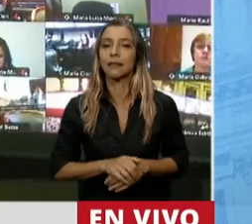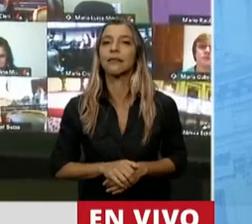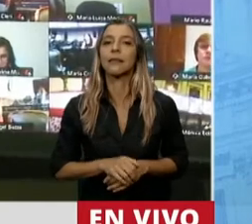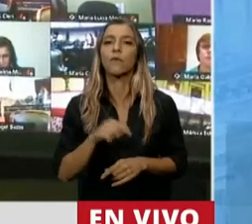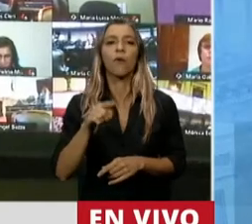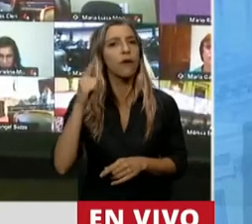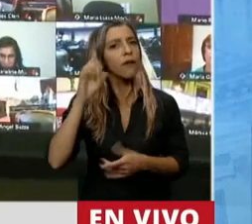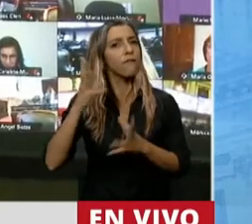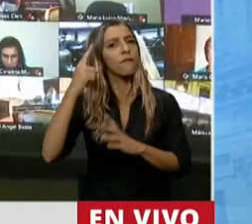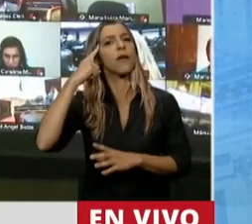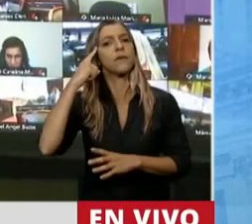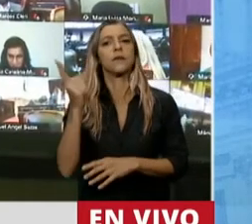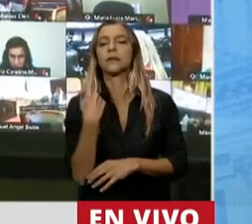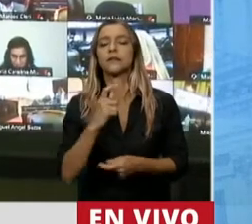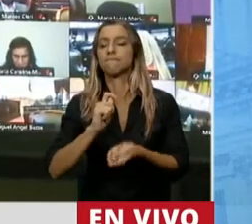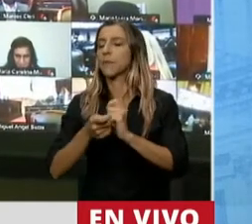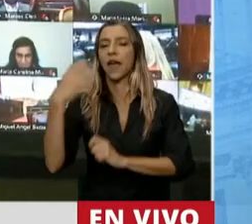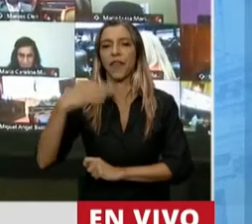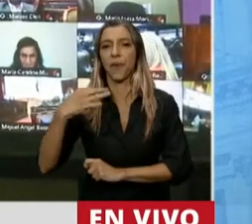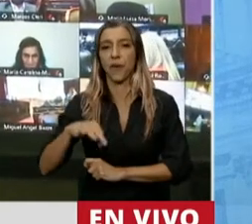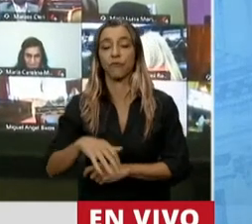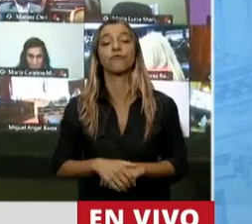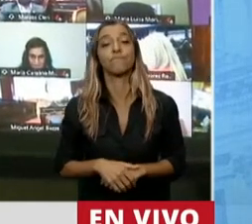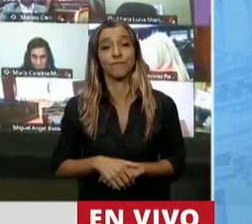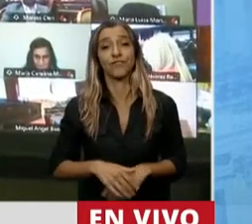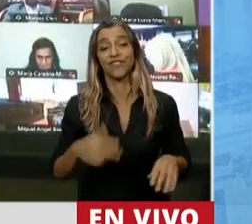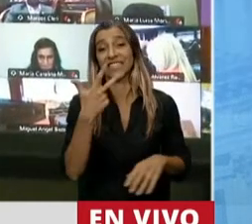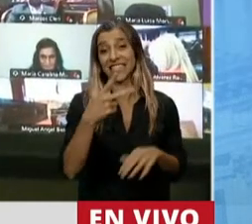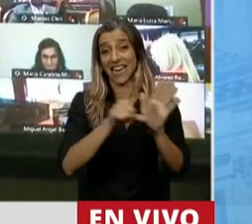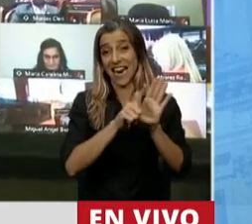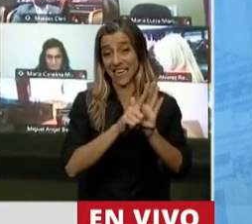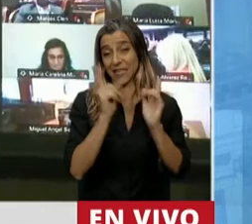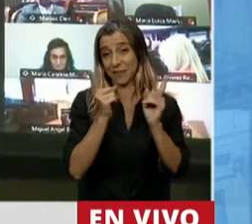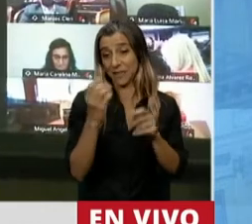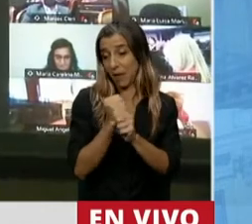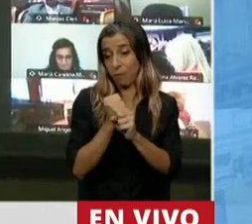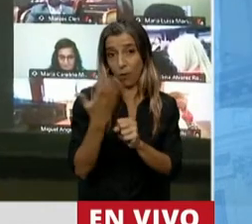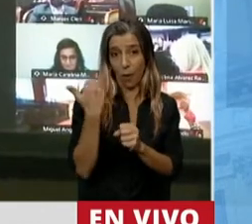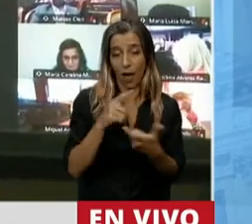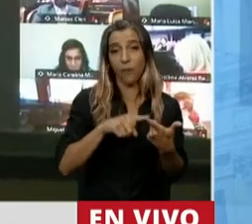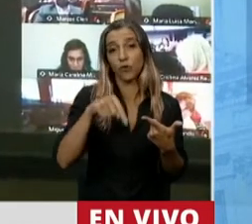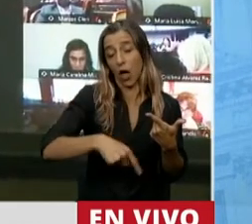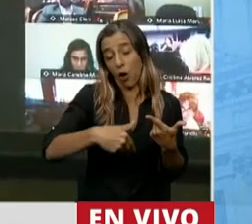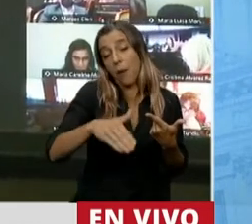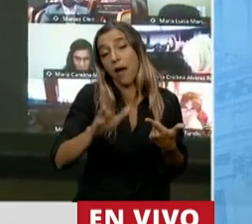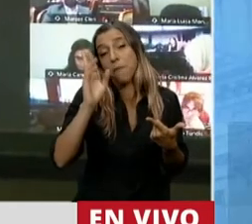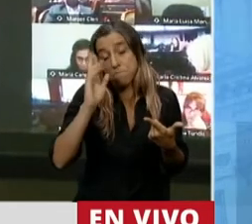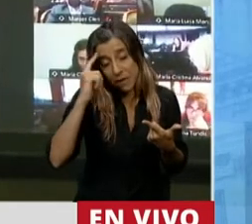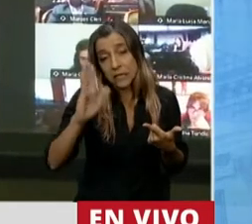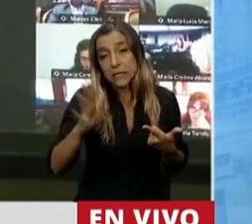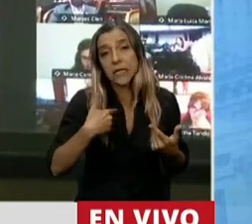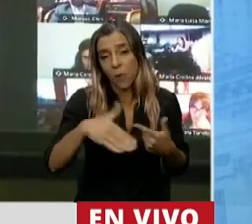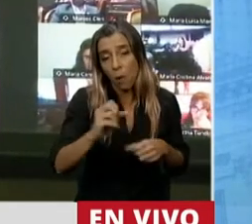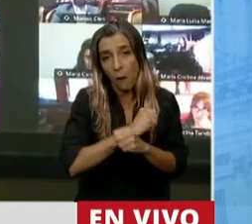paradigma. Con estas tres leyes, con esta que aprobamos recién, con la que creemos que vamos a aprobar ahora, que vamos a dar media